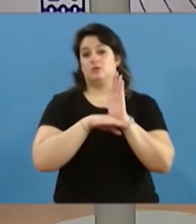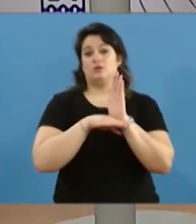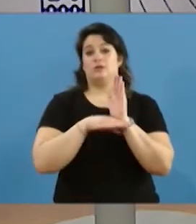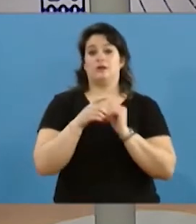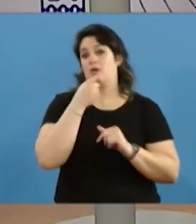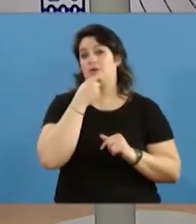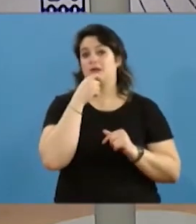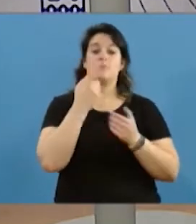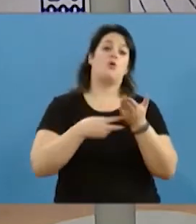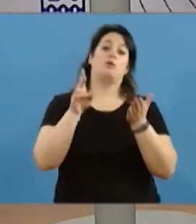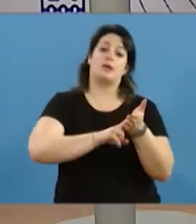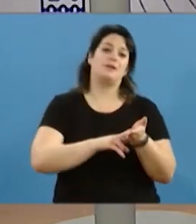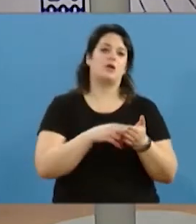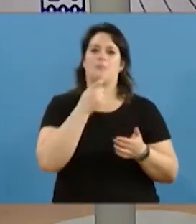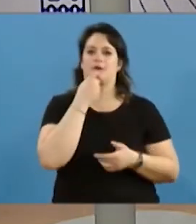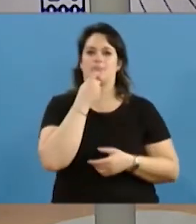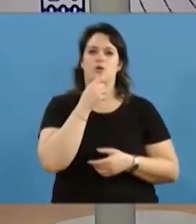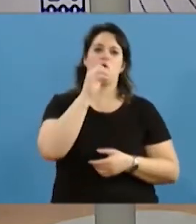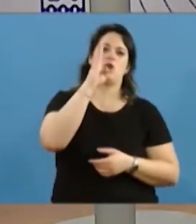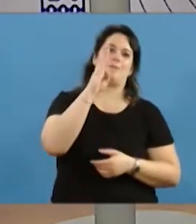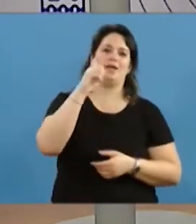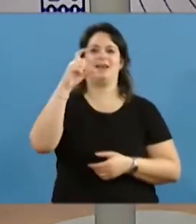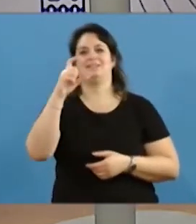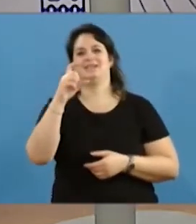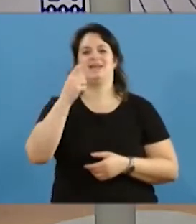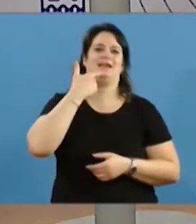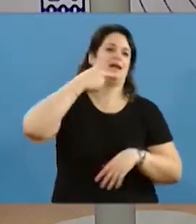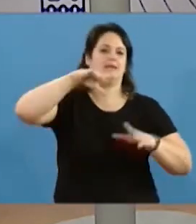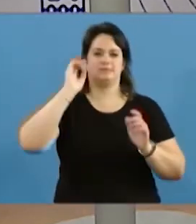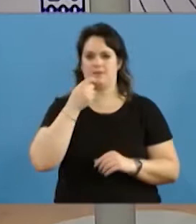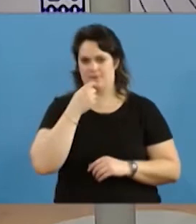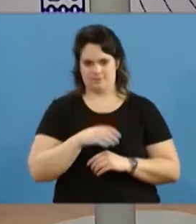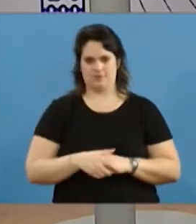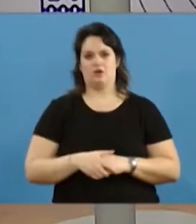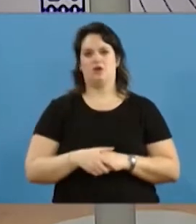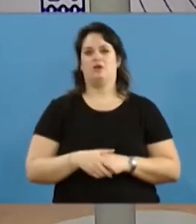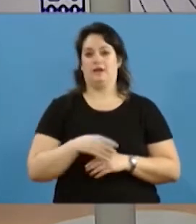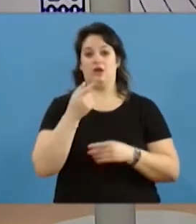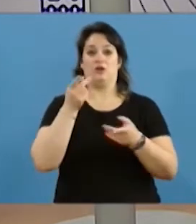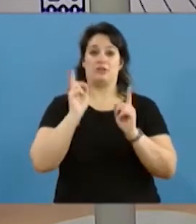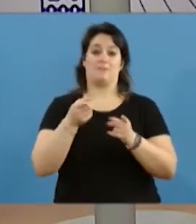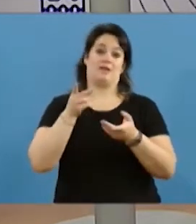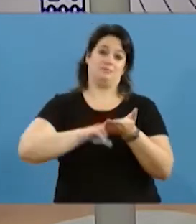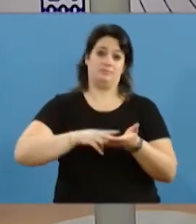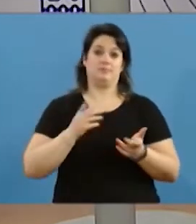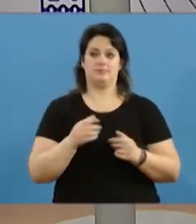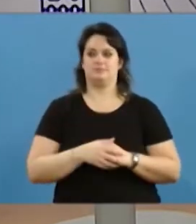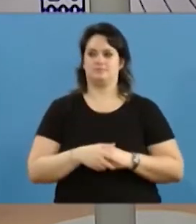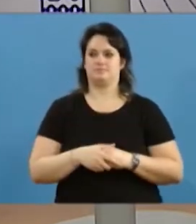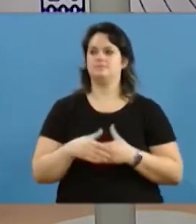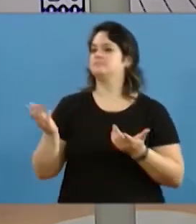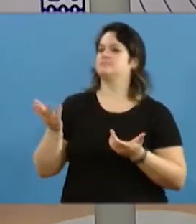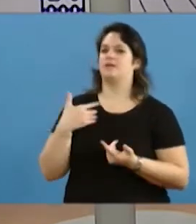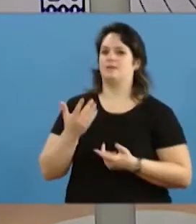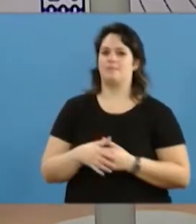la frecuencia con la que aparecen la B, la C y la S. ¿Sí? Claro. Y puedo también hacerlo en un gráfico. Sí, bien. sí se puede.